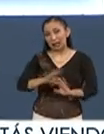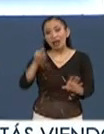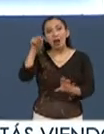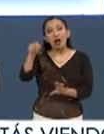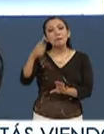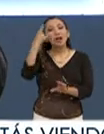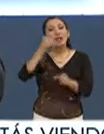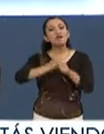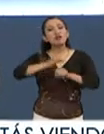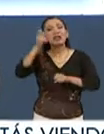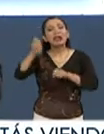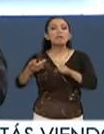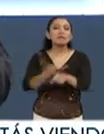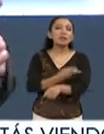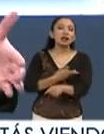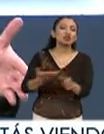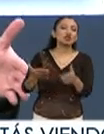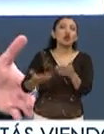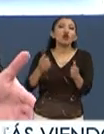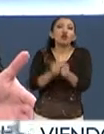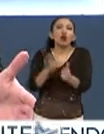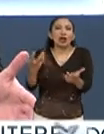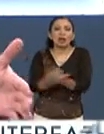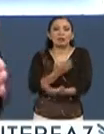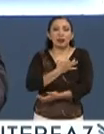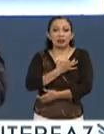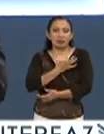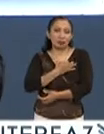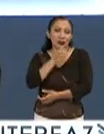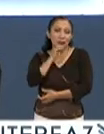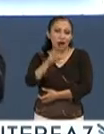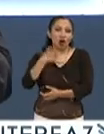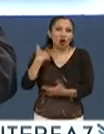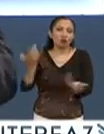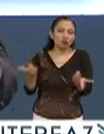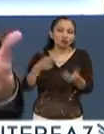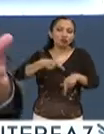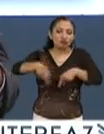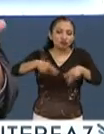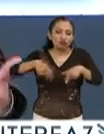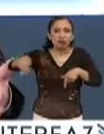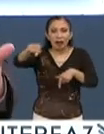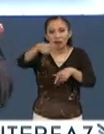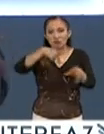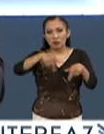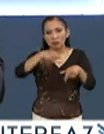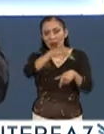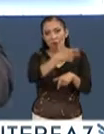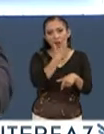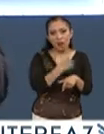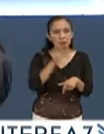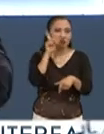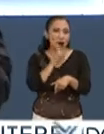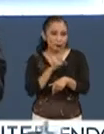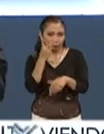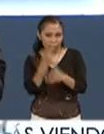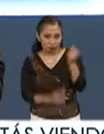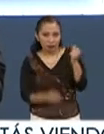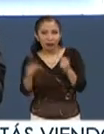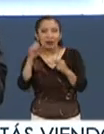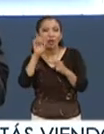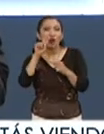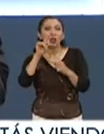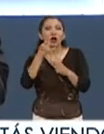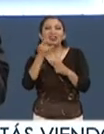ahí para darle información de lo que pase con los ganadores de medalla y también con los partidos que estén sucediendo en el fútbol tanto varonil como femenil. Pero vamos con